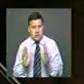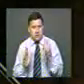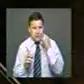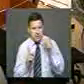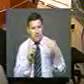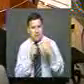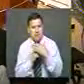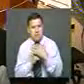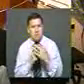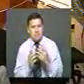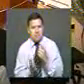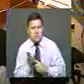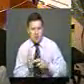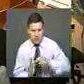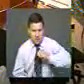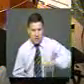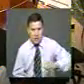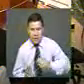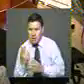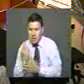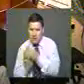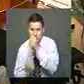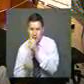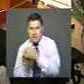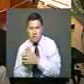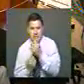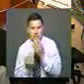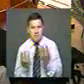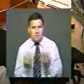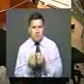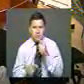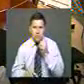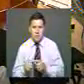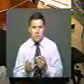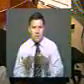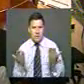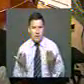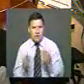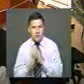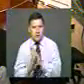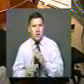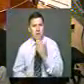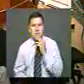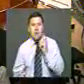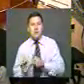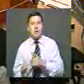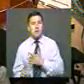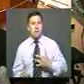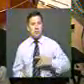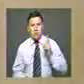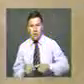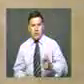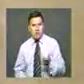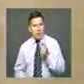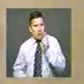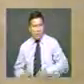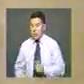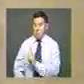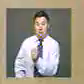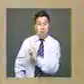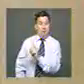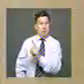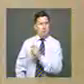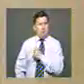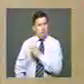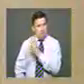riesgos en los derechos de la pareja, como no poder beneficiarse de la seguridad social, eliminar la garantía básica del debido